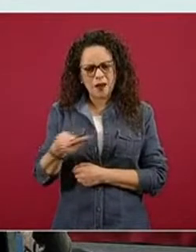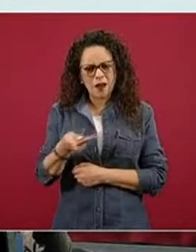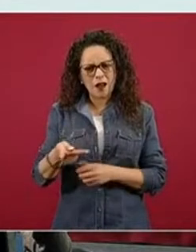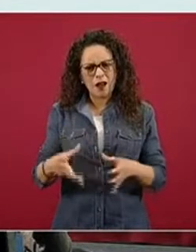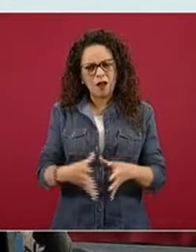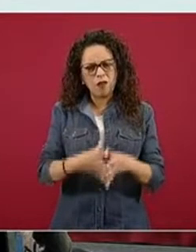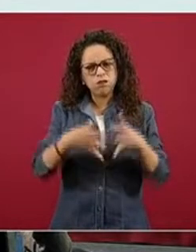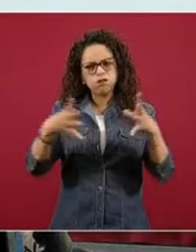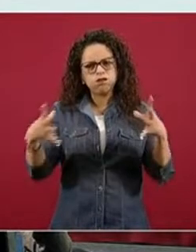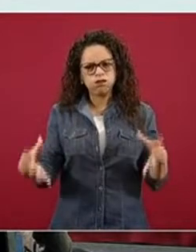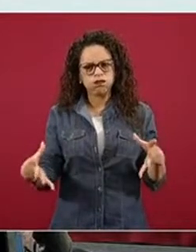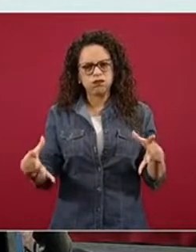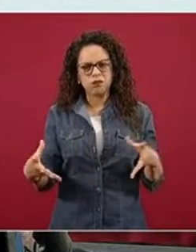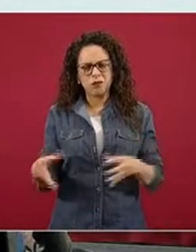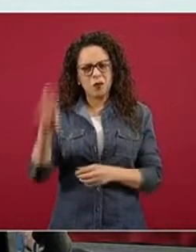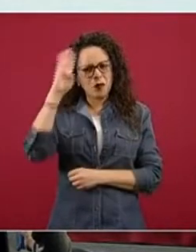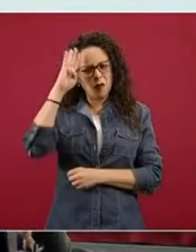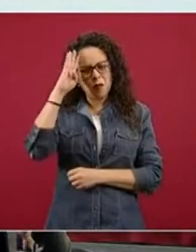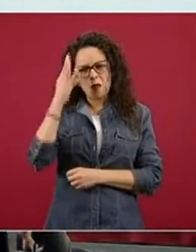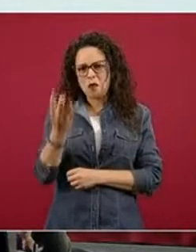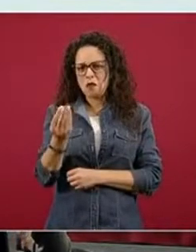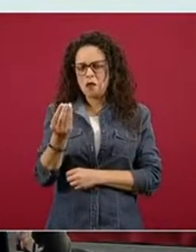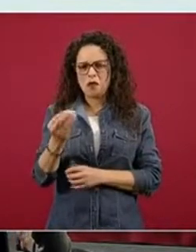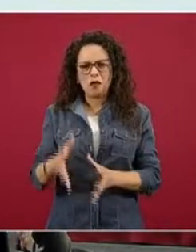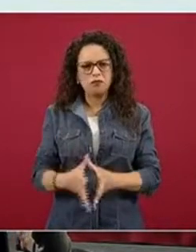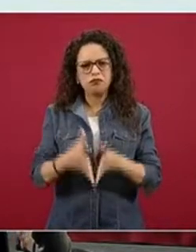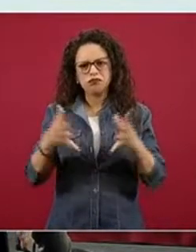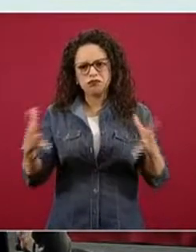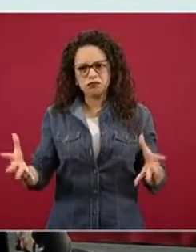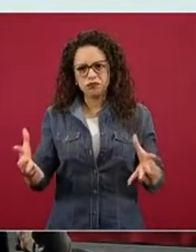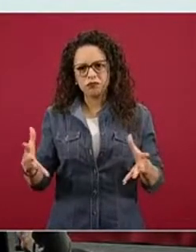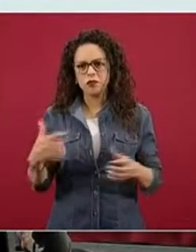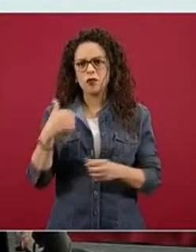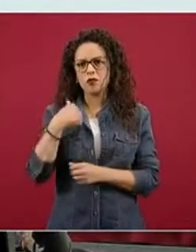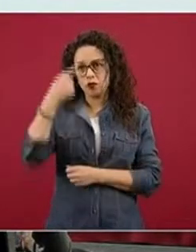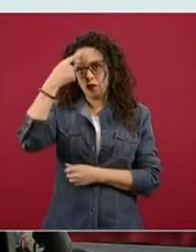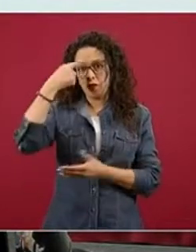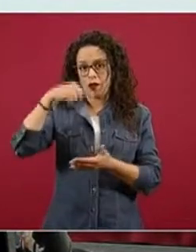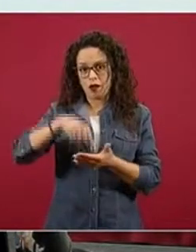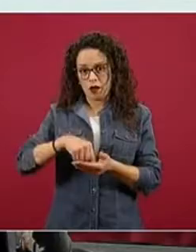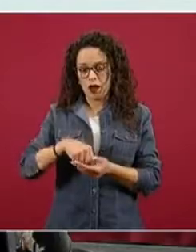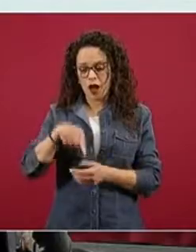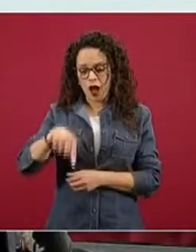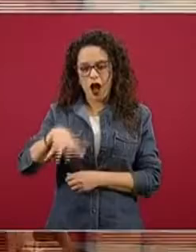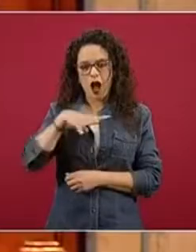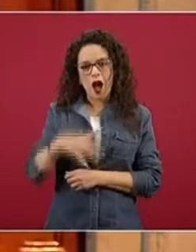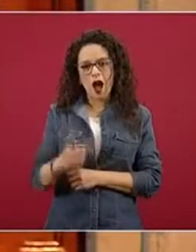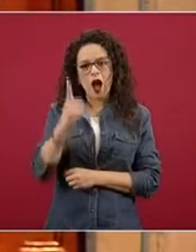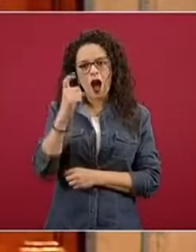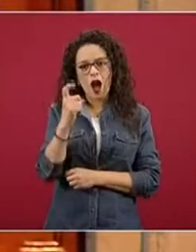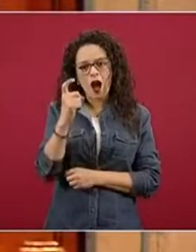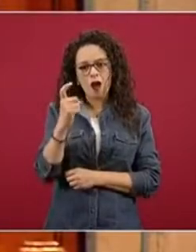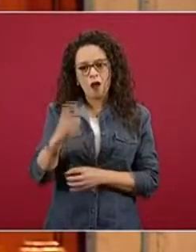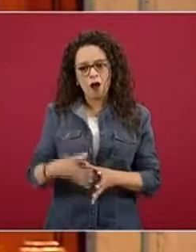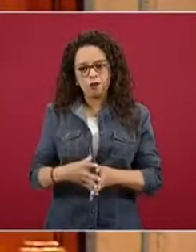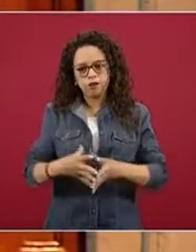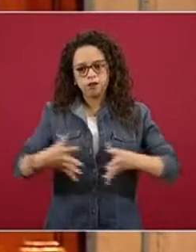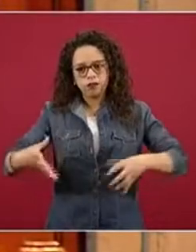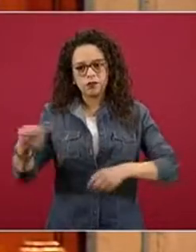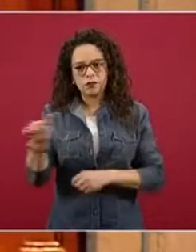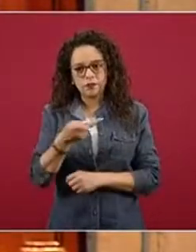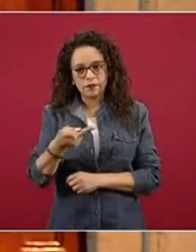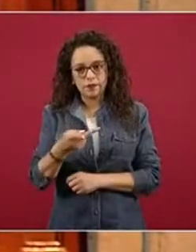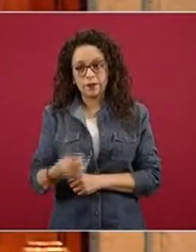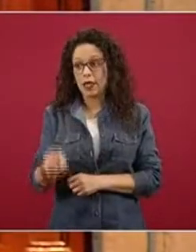¿no? Mis piernas están muy inflamadas o estoy reteniendo líquidos. Todo esto a mí, señora en casa,